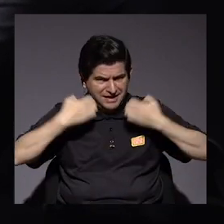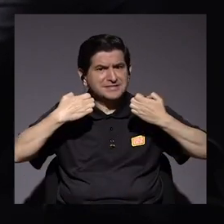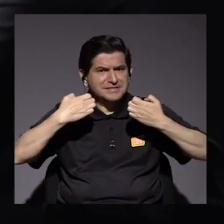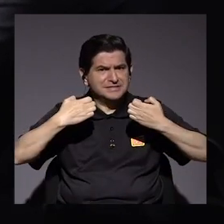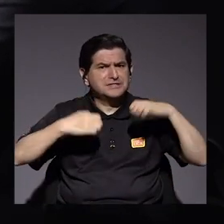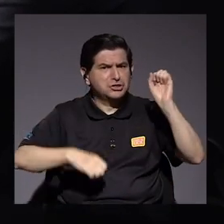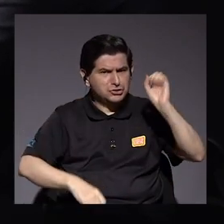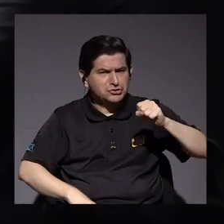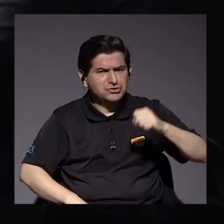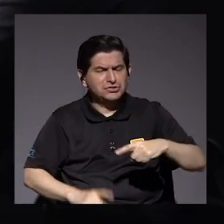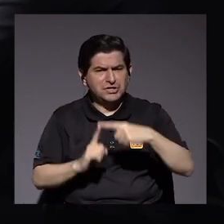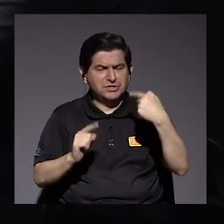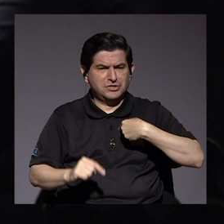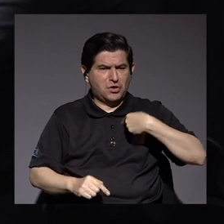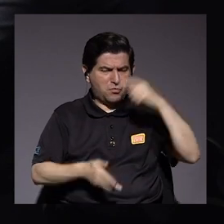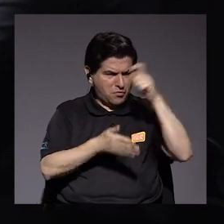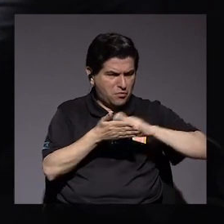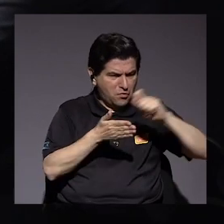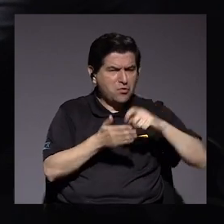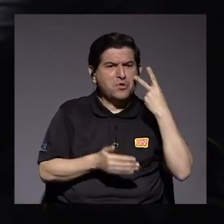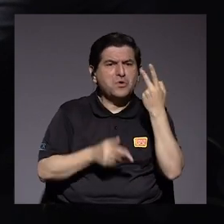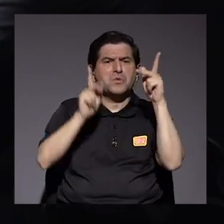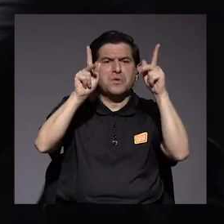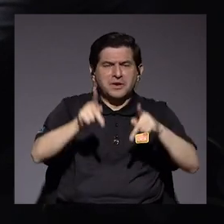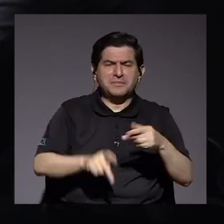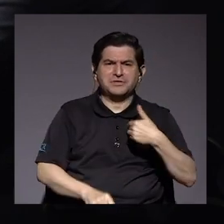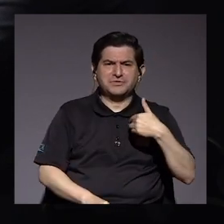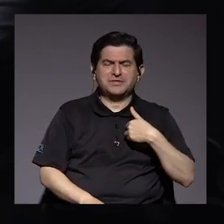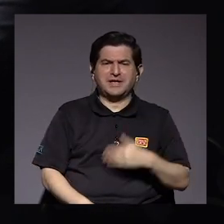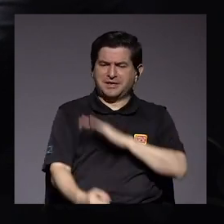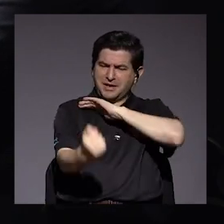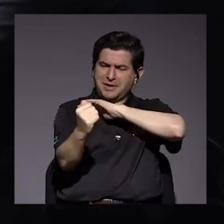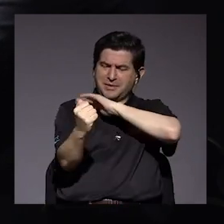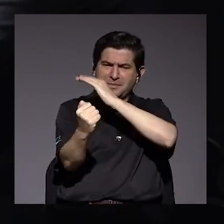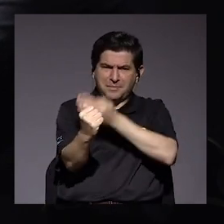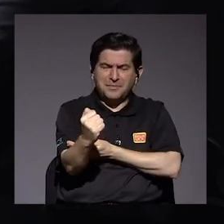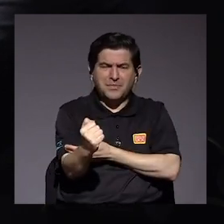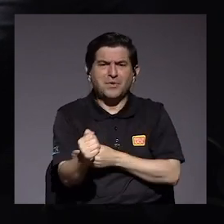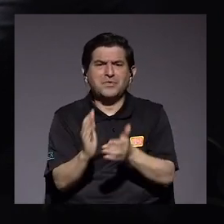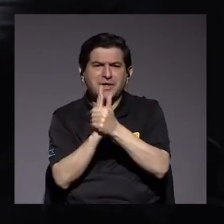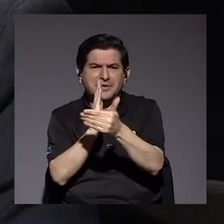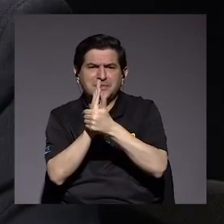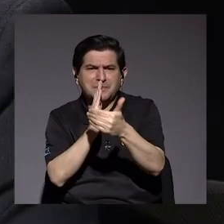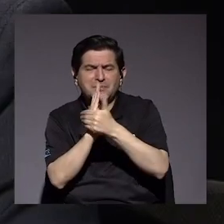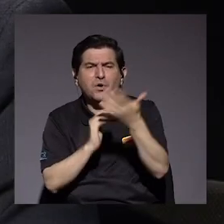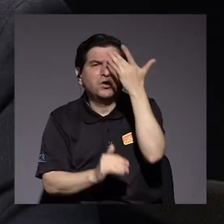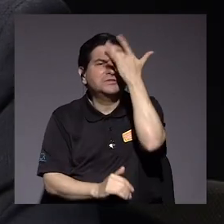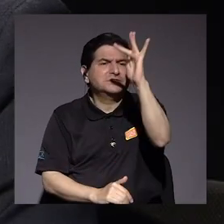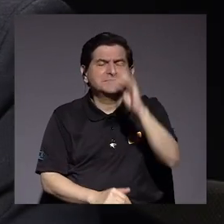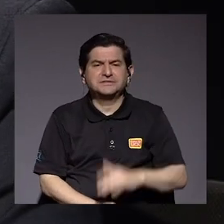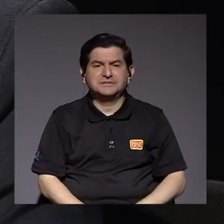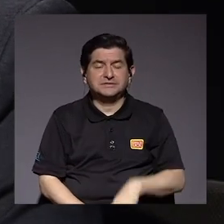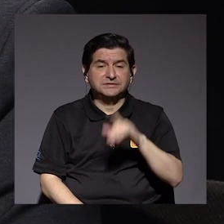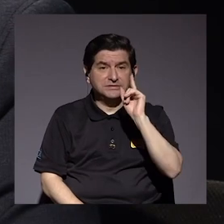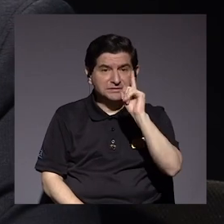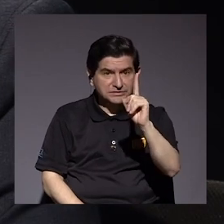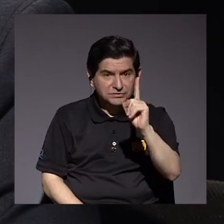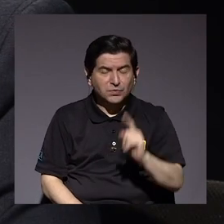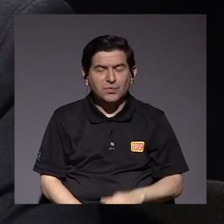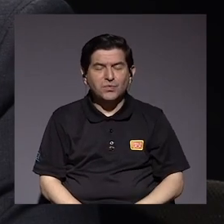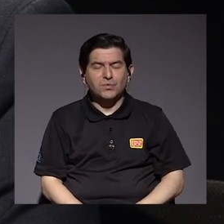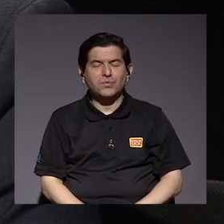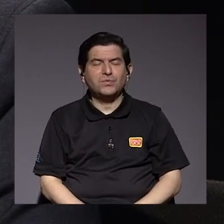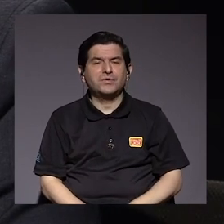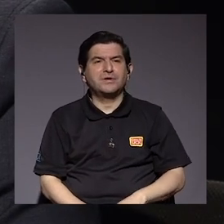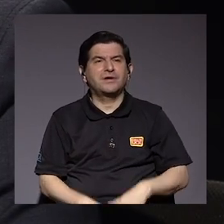de existir porque existen desde que uno estaba en la escuela y veía personas que tenían mucho potencial intelectual bueno mire uno de los méritos